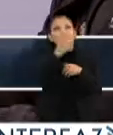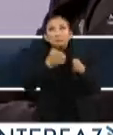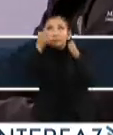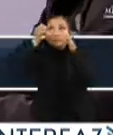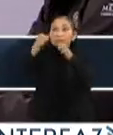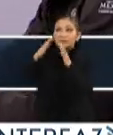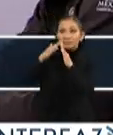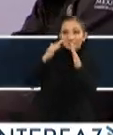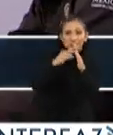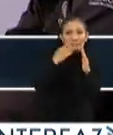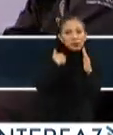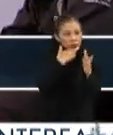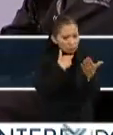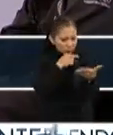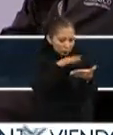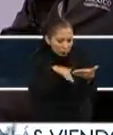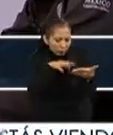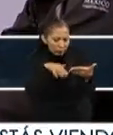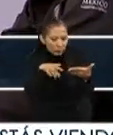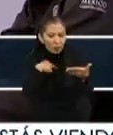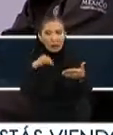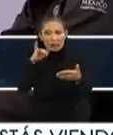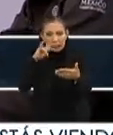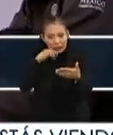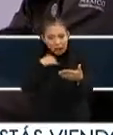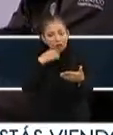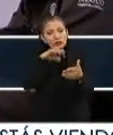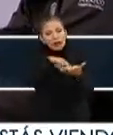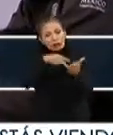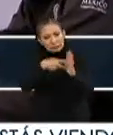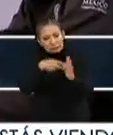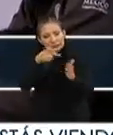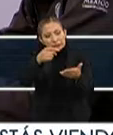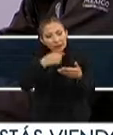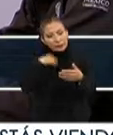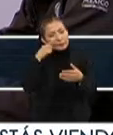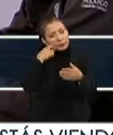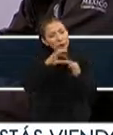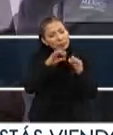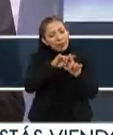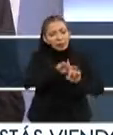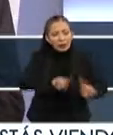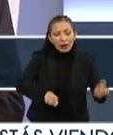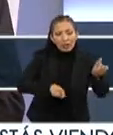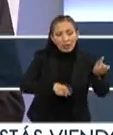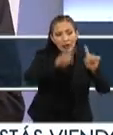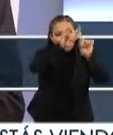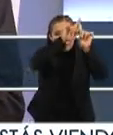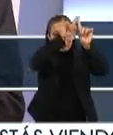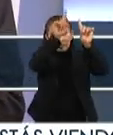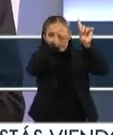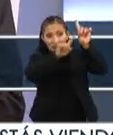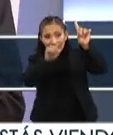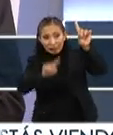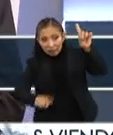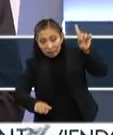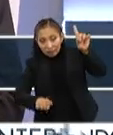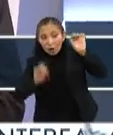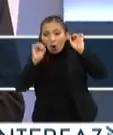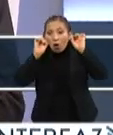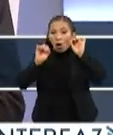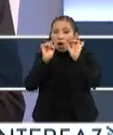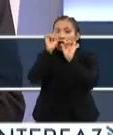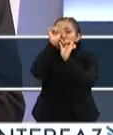vivienda a través de las respuestas que nos dieron también ingenieros y arquitectos, ¿no? Es decir, la diferencia entre una grieta o